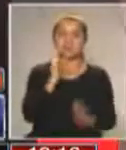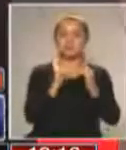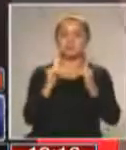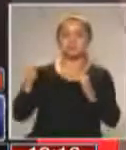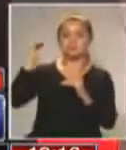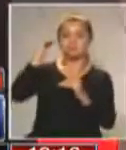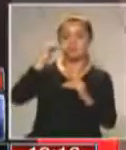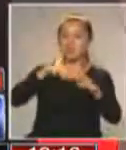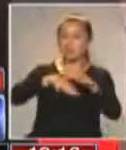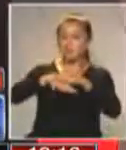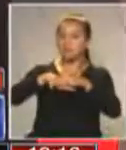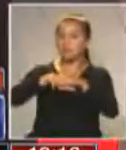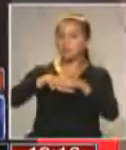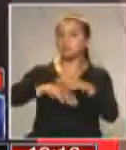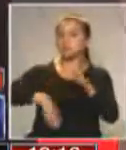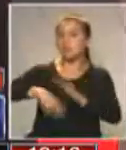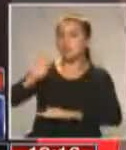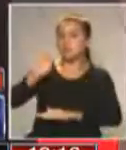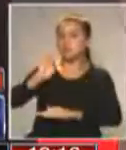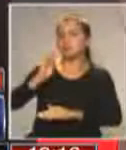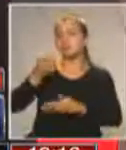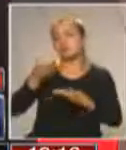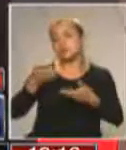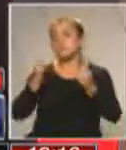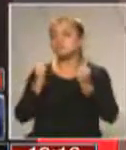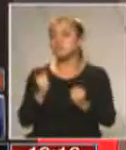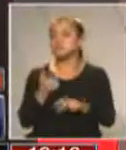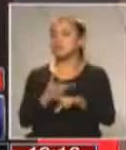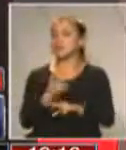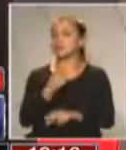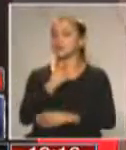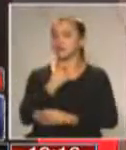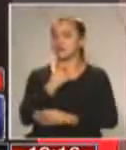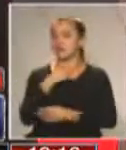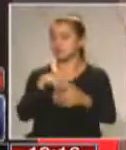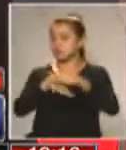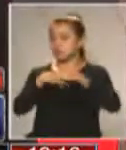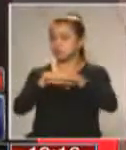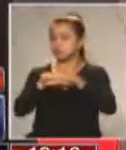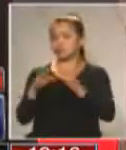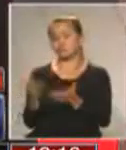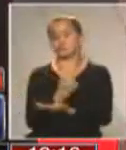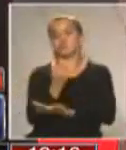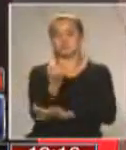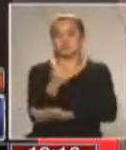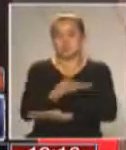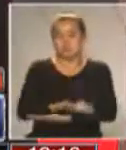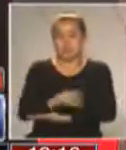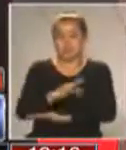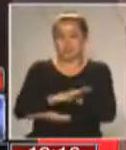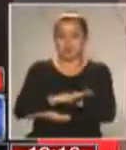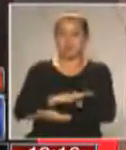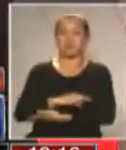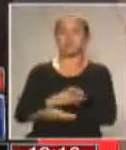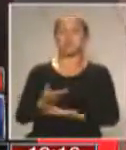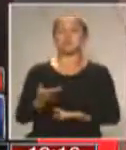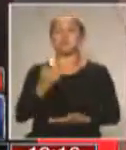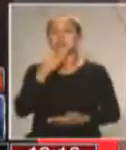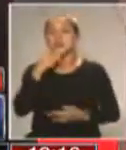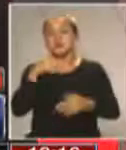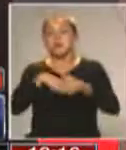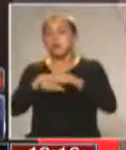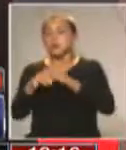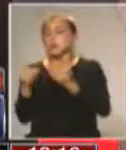influencia mayor que cualquier otra persona. Entonces, quizás también podría existir eso respecto del plan regulador o quizás también uso de